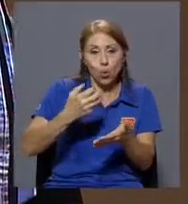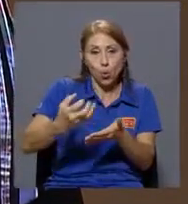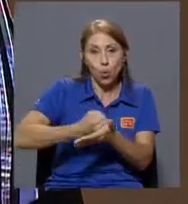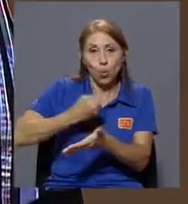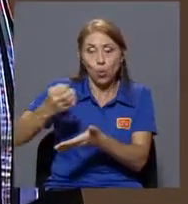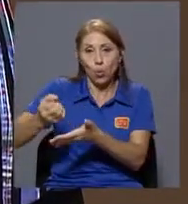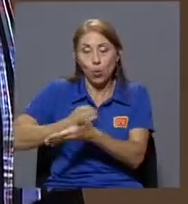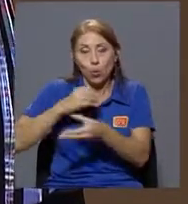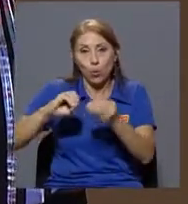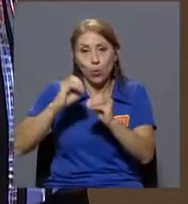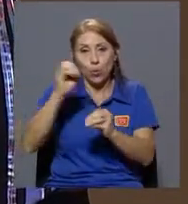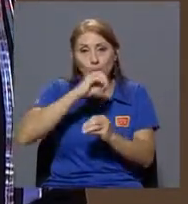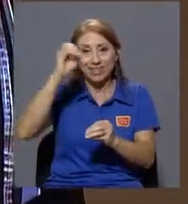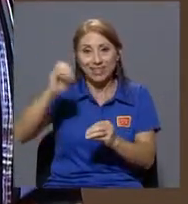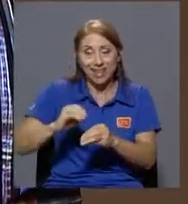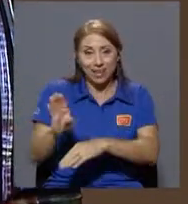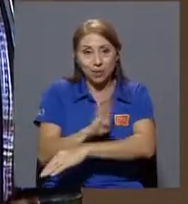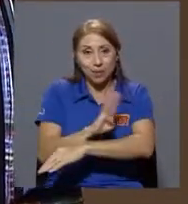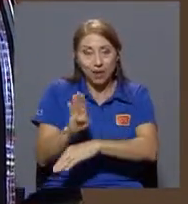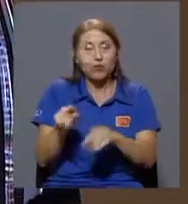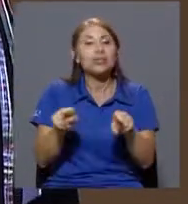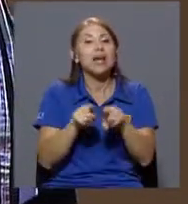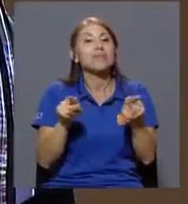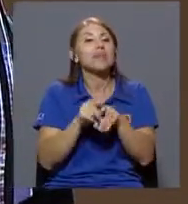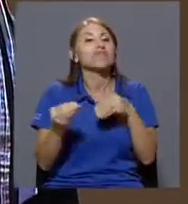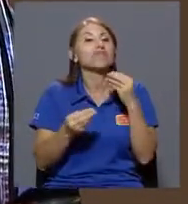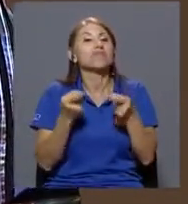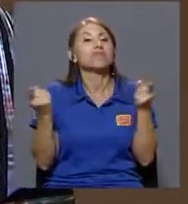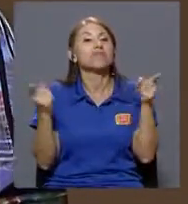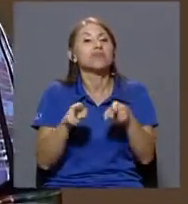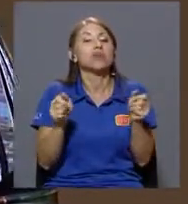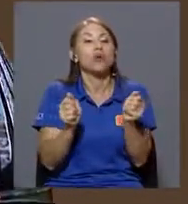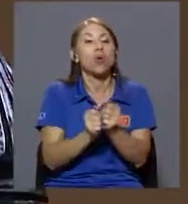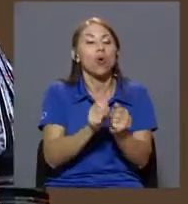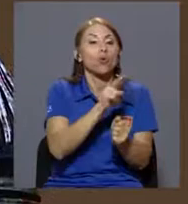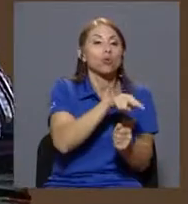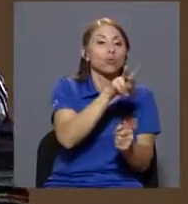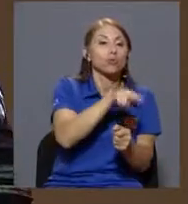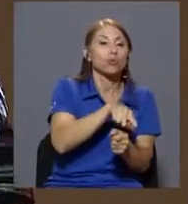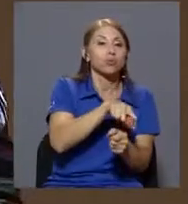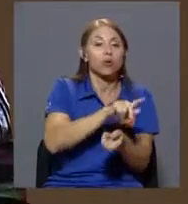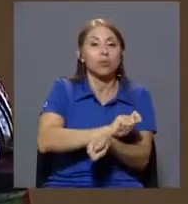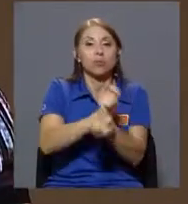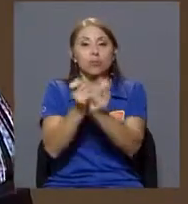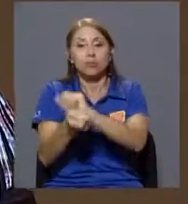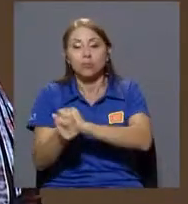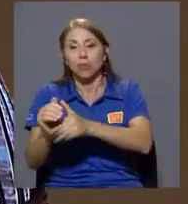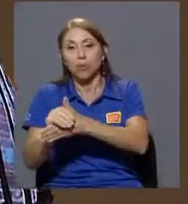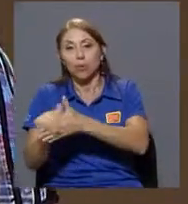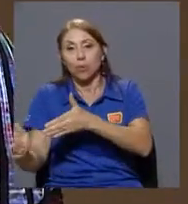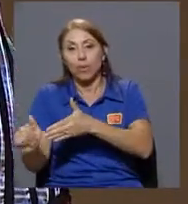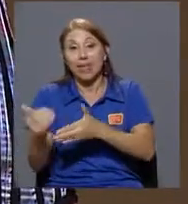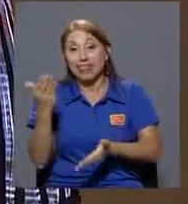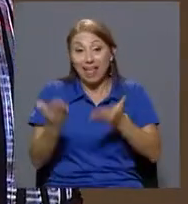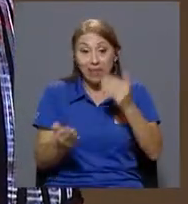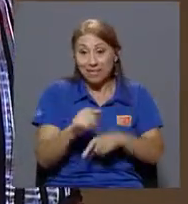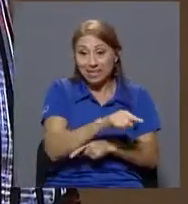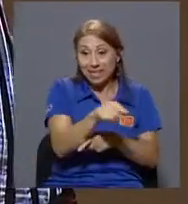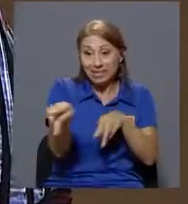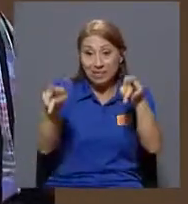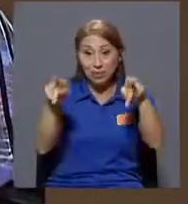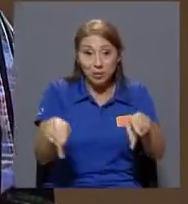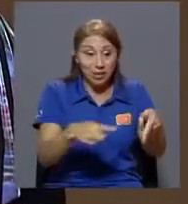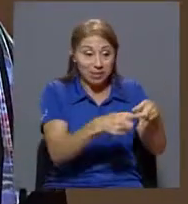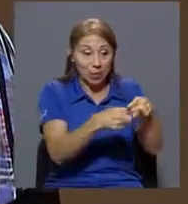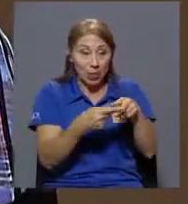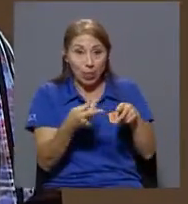con el tipo de cambio, porque podría ser que una parte de esos costarricenses que tienen sus deudas en dólares